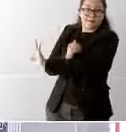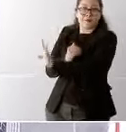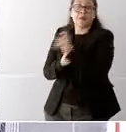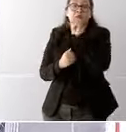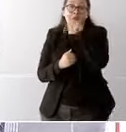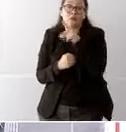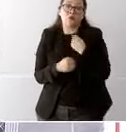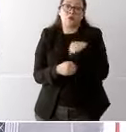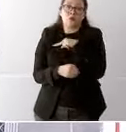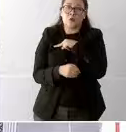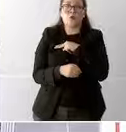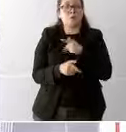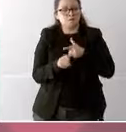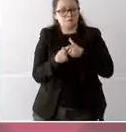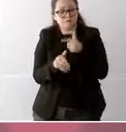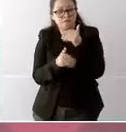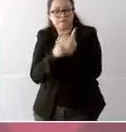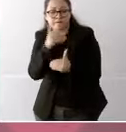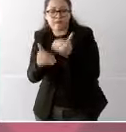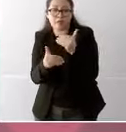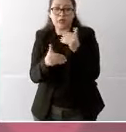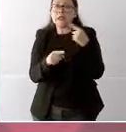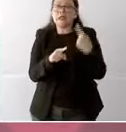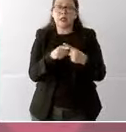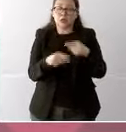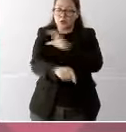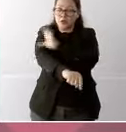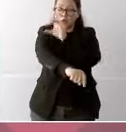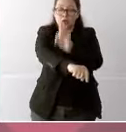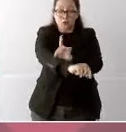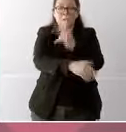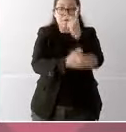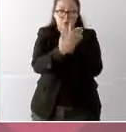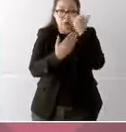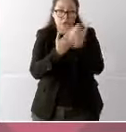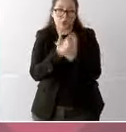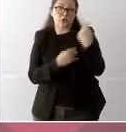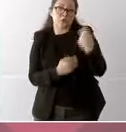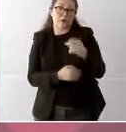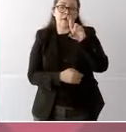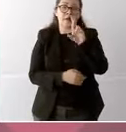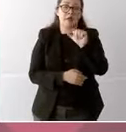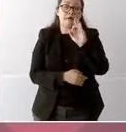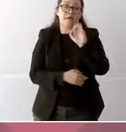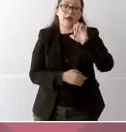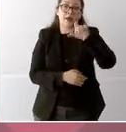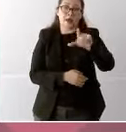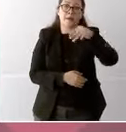Rafael Marín, que es el coordinador de este proyecto, va a continuar